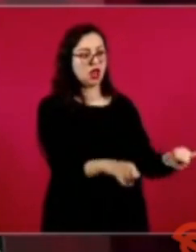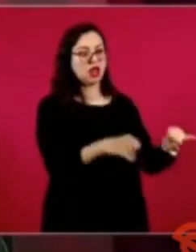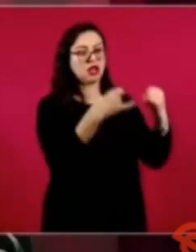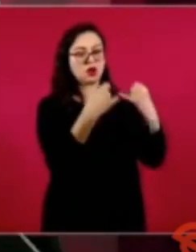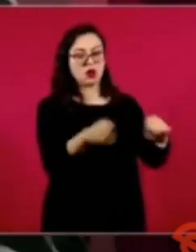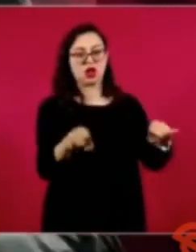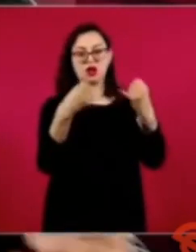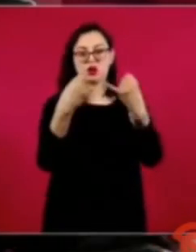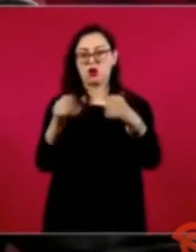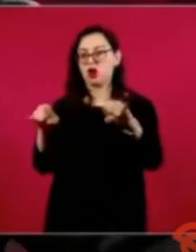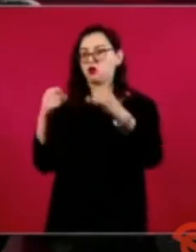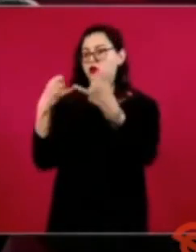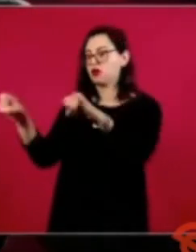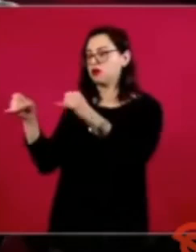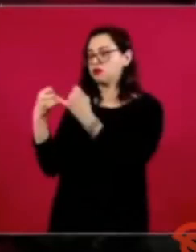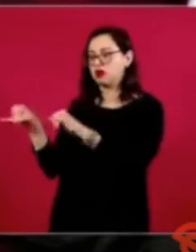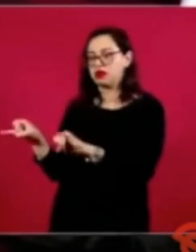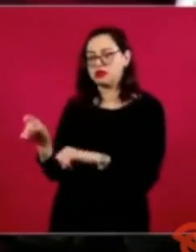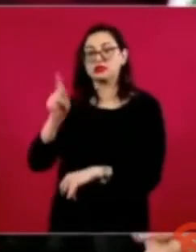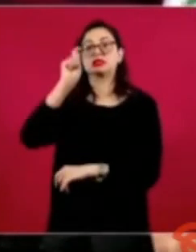que van a estar funcionando